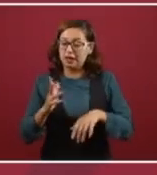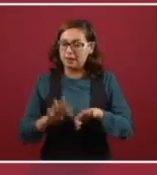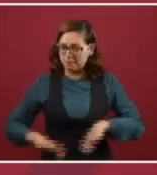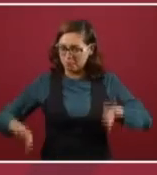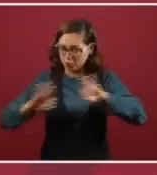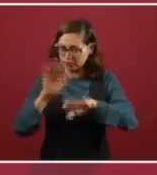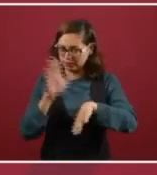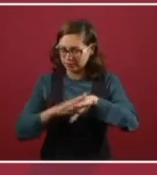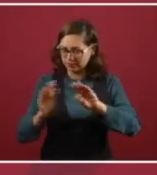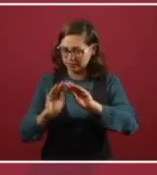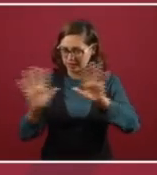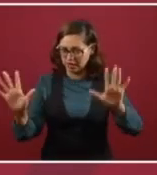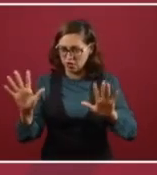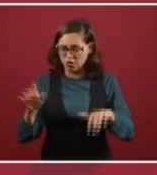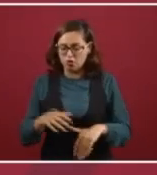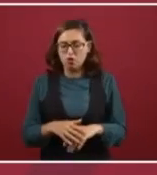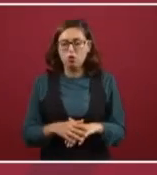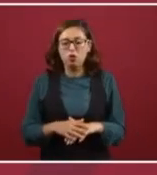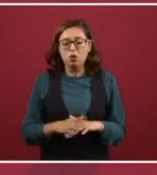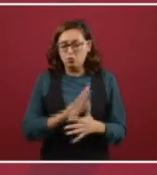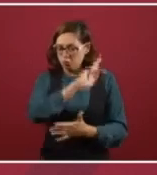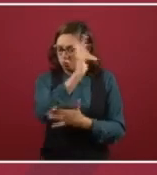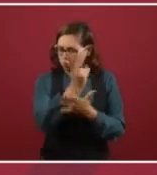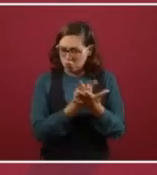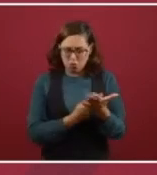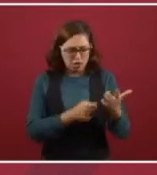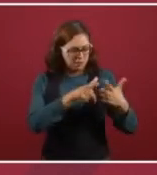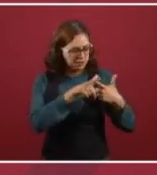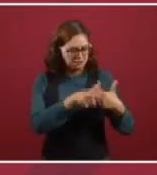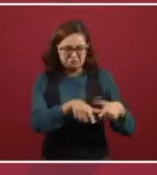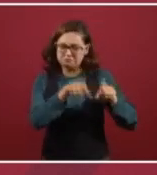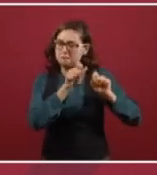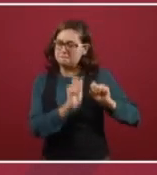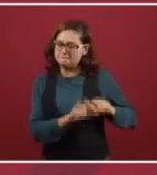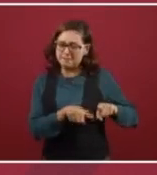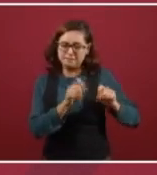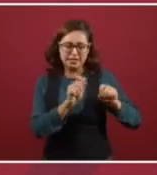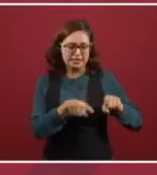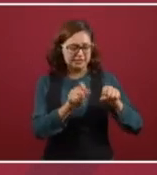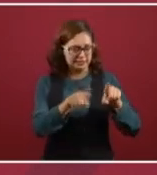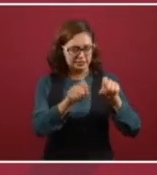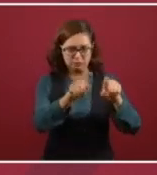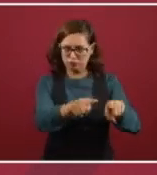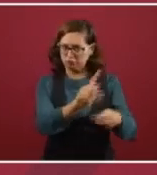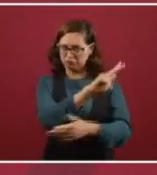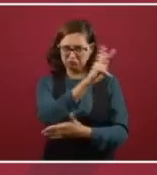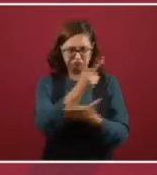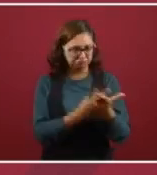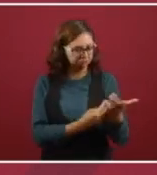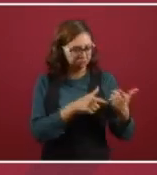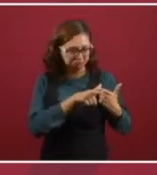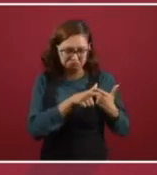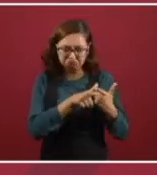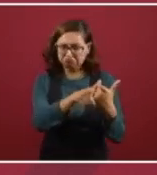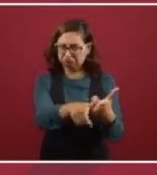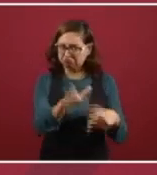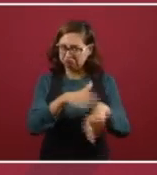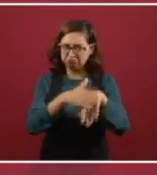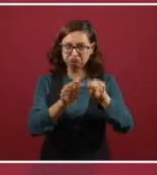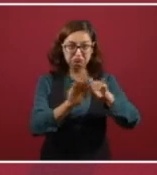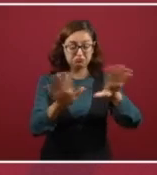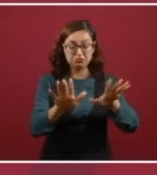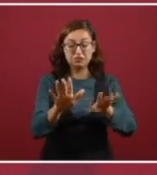el presidente aclaró que pese a la entrega de estos estímulos, el sistema de apoyo para los deportistas continúa tal y como está.